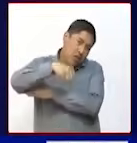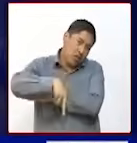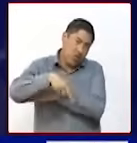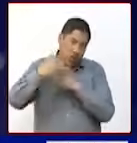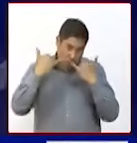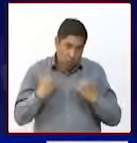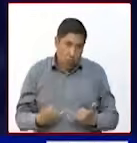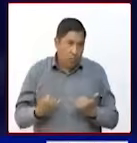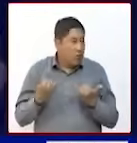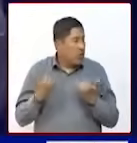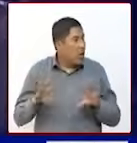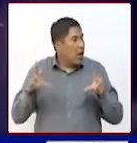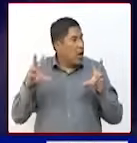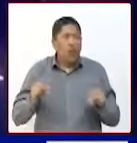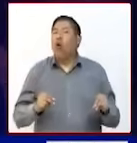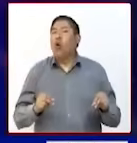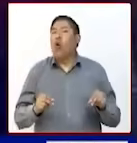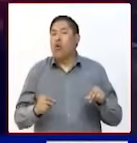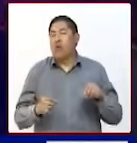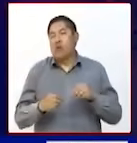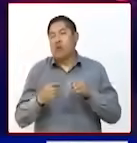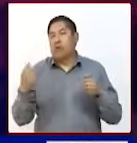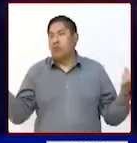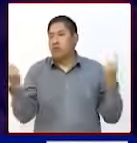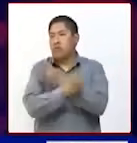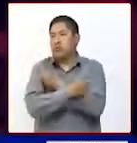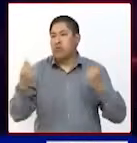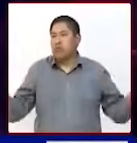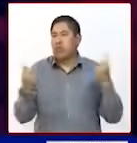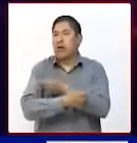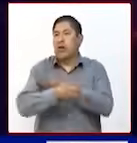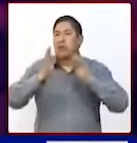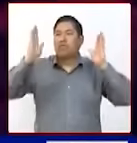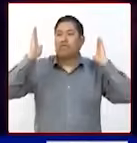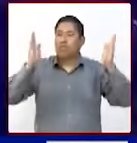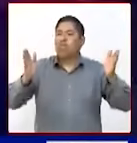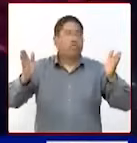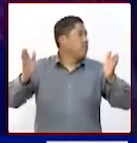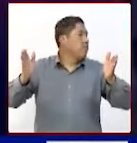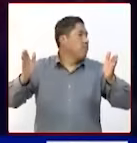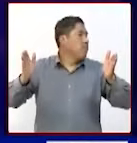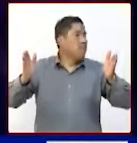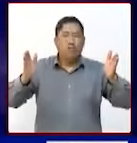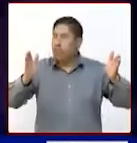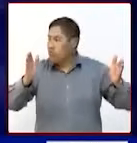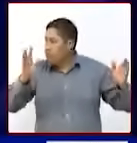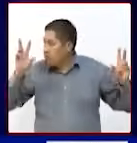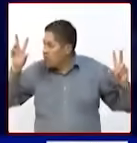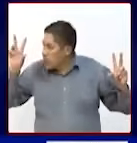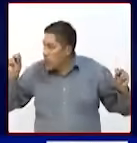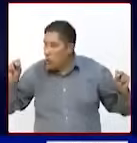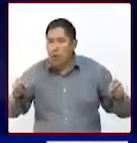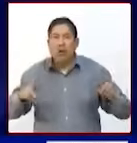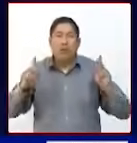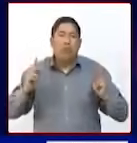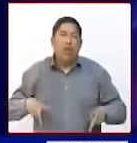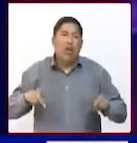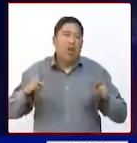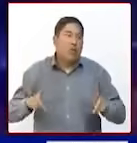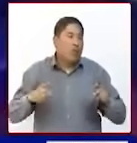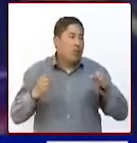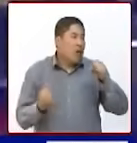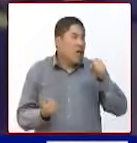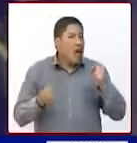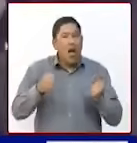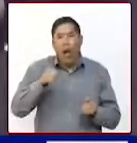de hoy ya no hay transitabilidad. No vamos a permitir circular peatones,